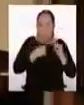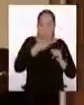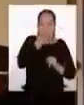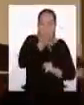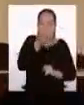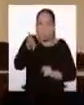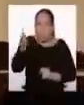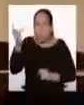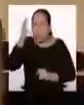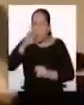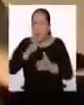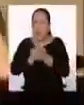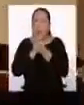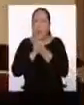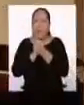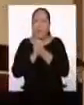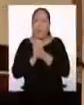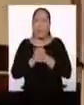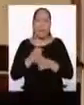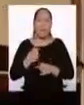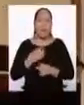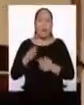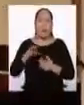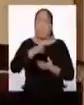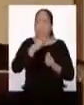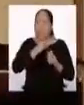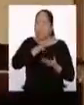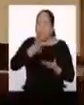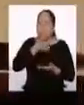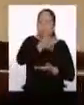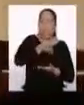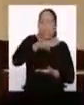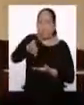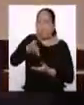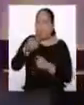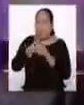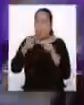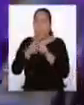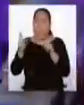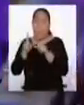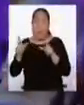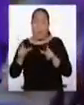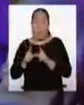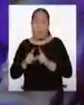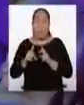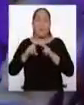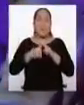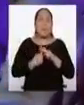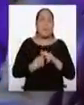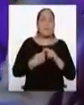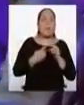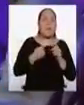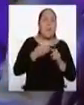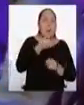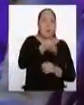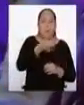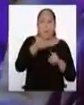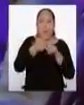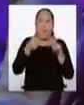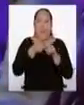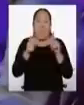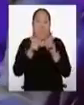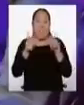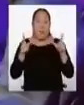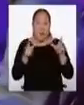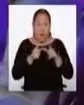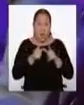de buscar amigos, pero empezaron a llegar un montón de giras y conciertos y compraban los shows, etcétera, y empezamos a hacer un montón de conciertos, hasta